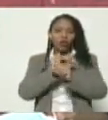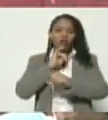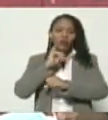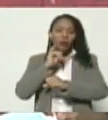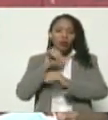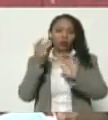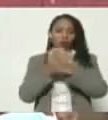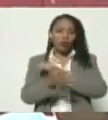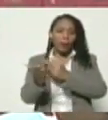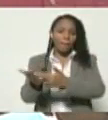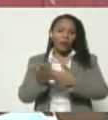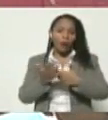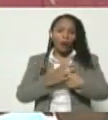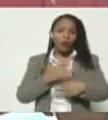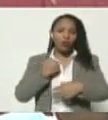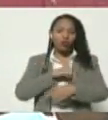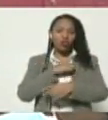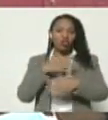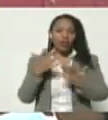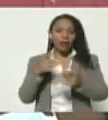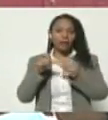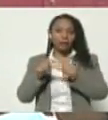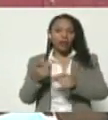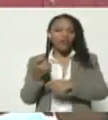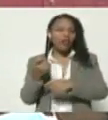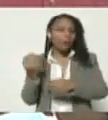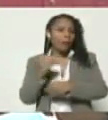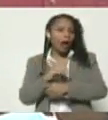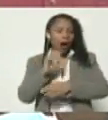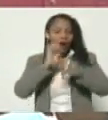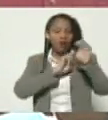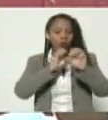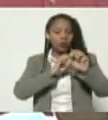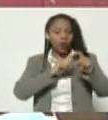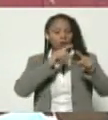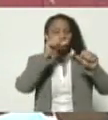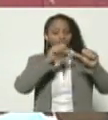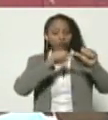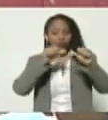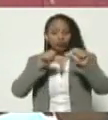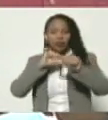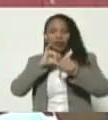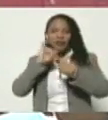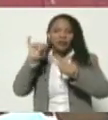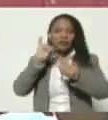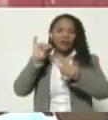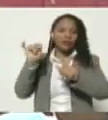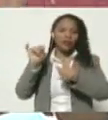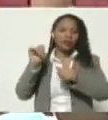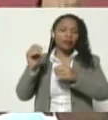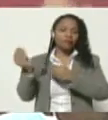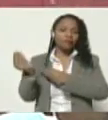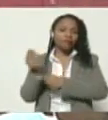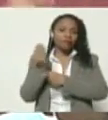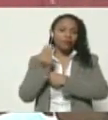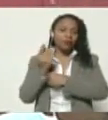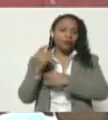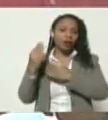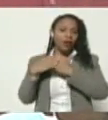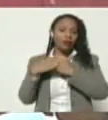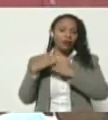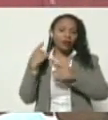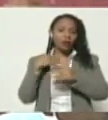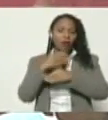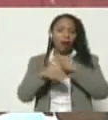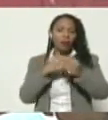información. ¿Y nosotros qué queda? La evaluación pertinente de las denuncias posteriores a esto, que consolidemos toda